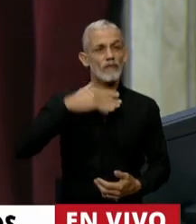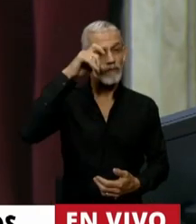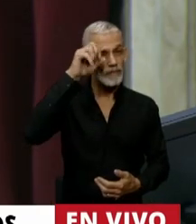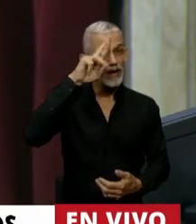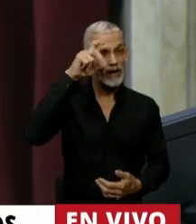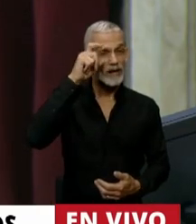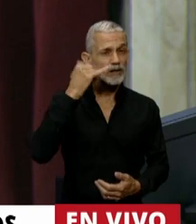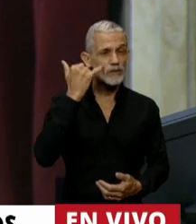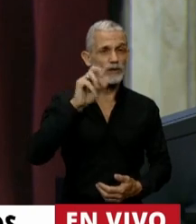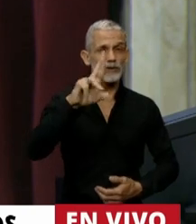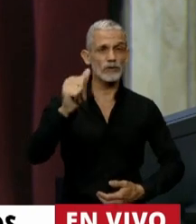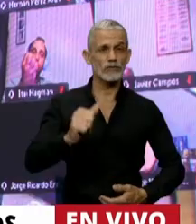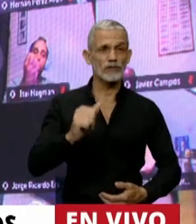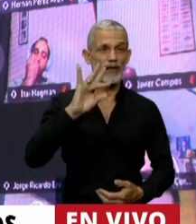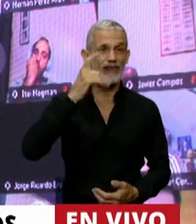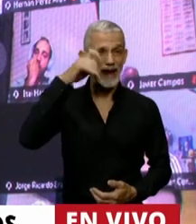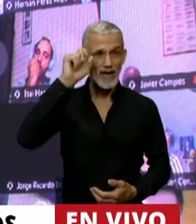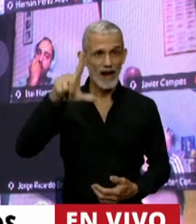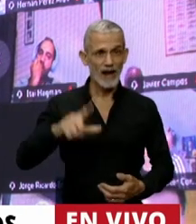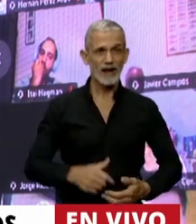Ferreira Daniel.